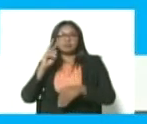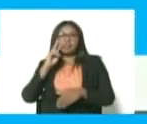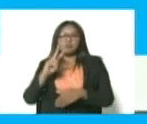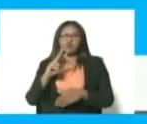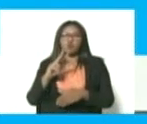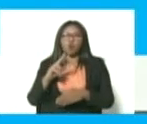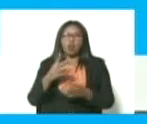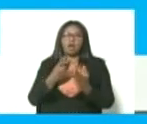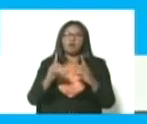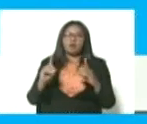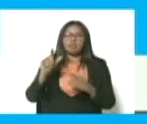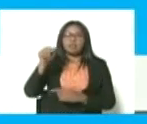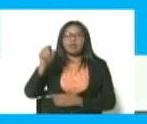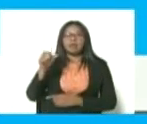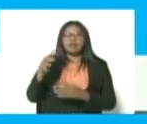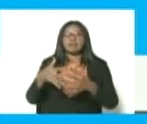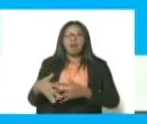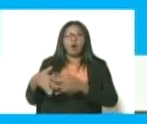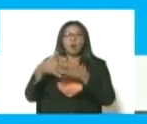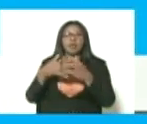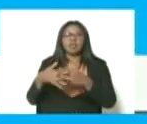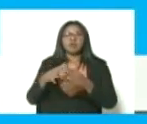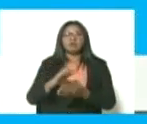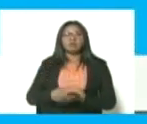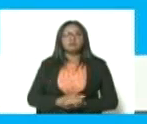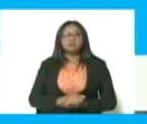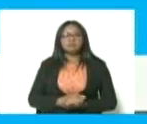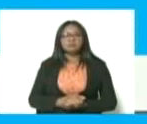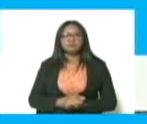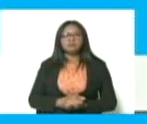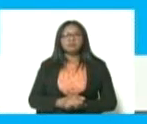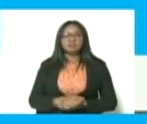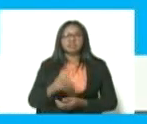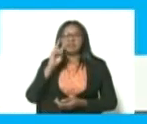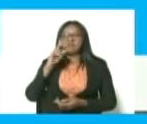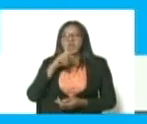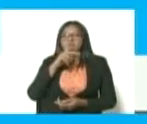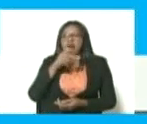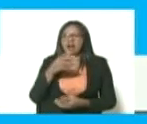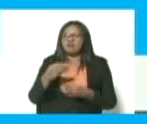la democracia de Estados Unidos ante el mundo. Bien mal parada quedó.